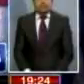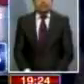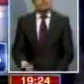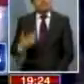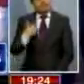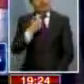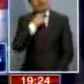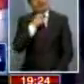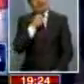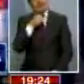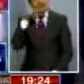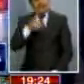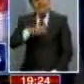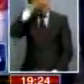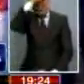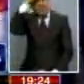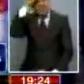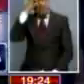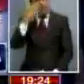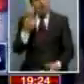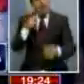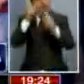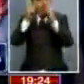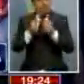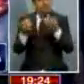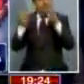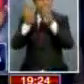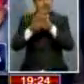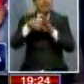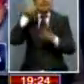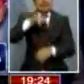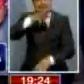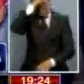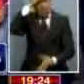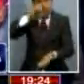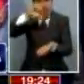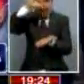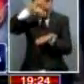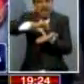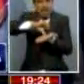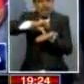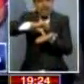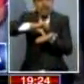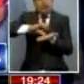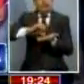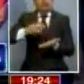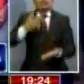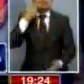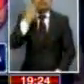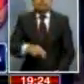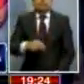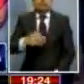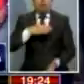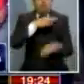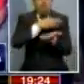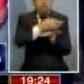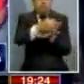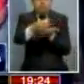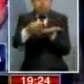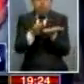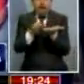Queríamos también cerrar en Temuco, porque Temuco es la capital de nuestros pueblos